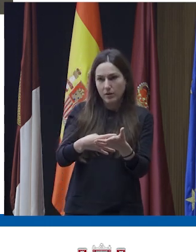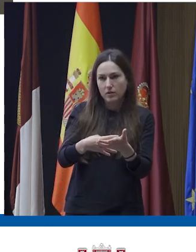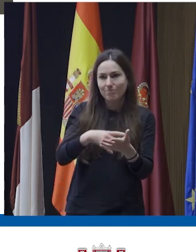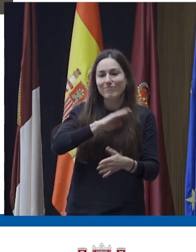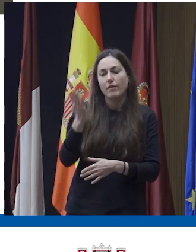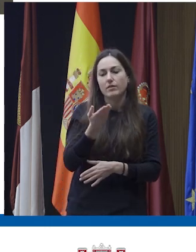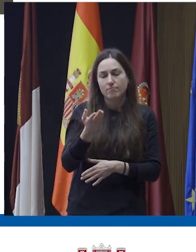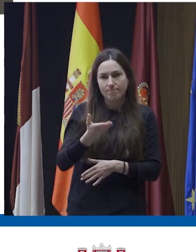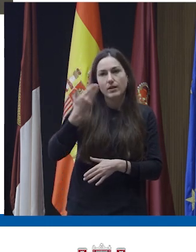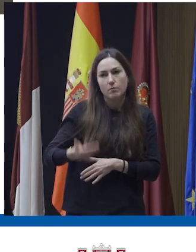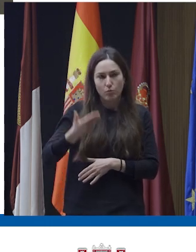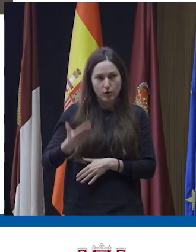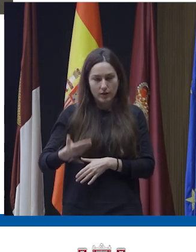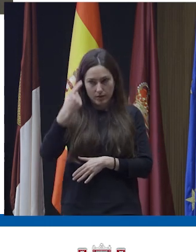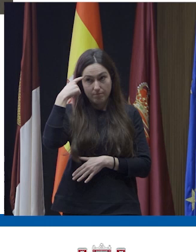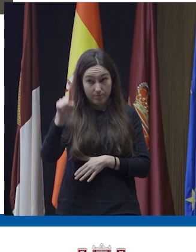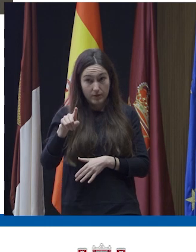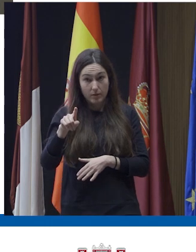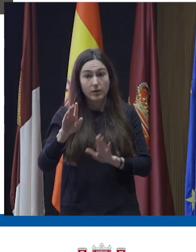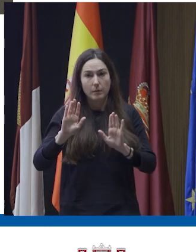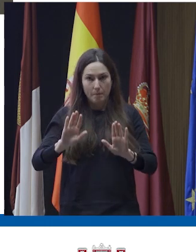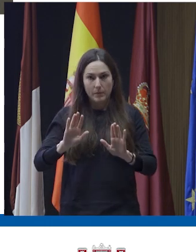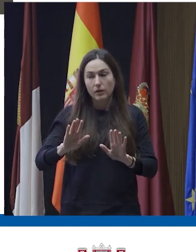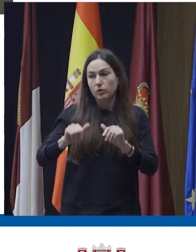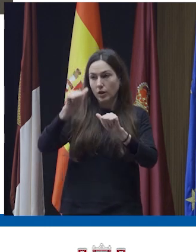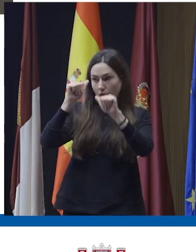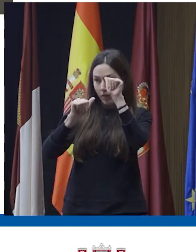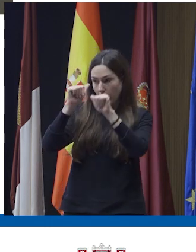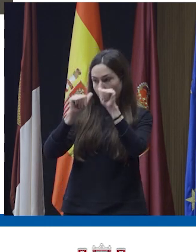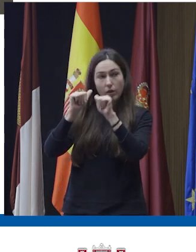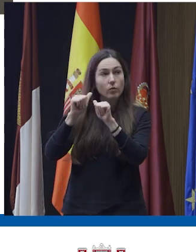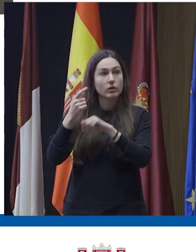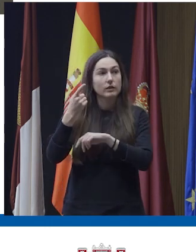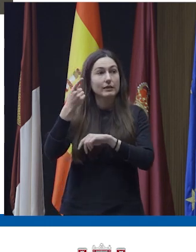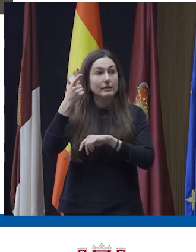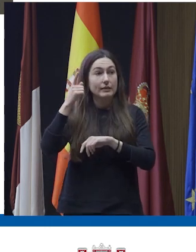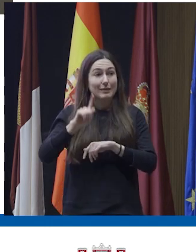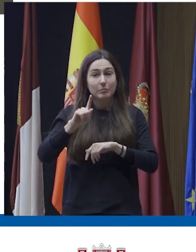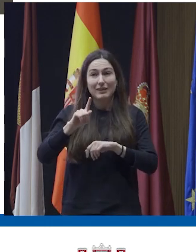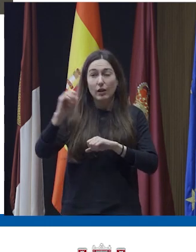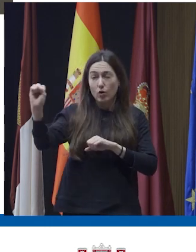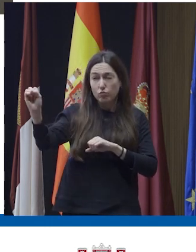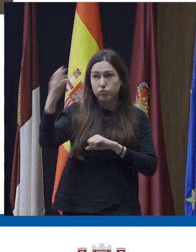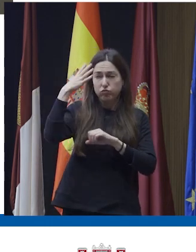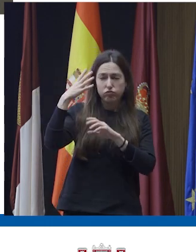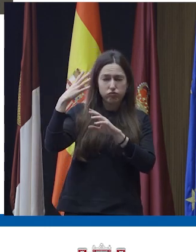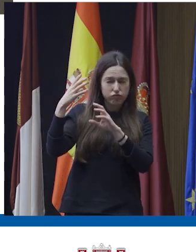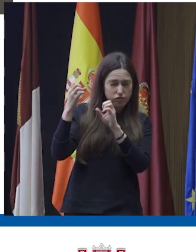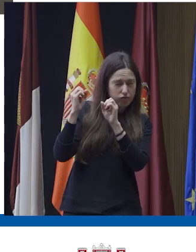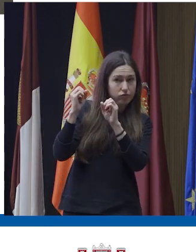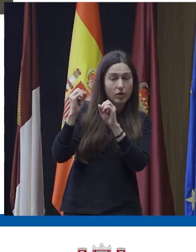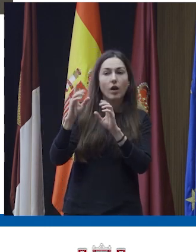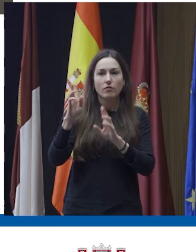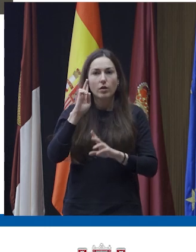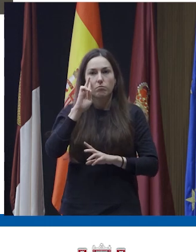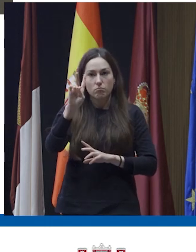cataratas y que, bueno, pues que al operarnos de la cirugía, pues conseguiremos, como ya he comentado, esos deslumbramientos desaparecerán en el caso de tenerlos y mejorarán